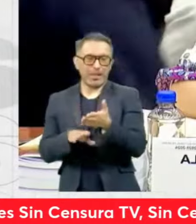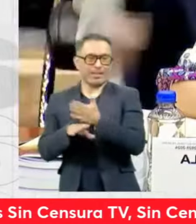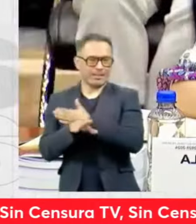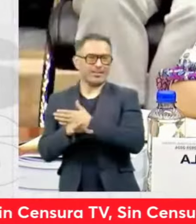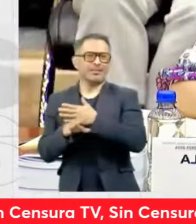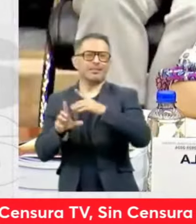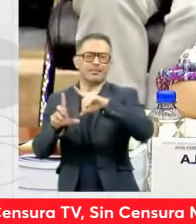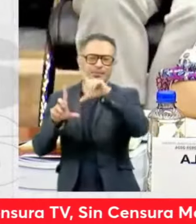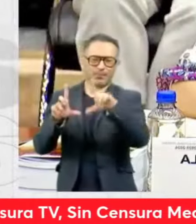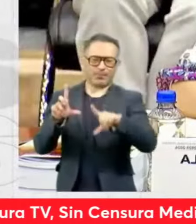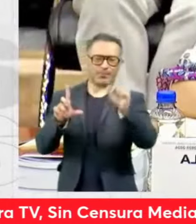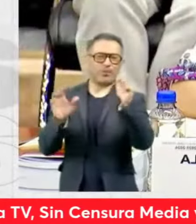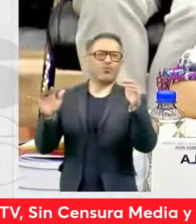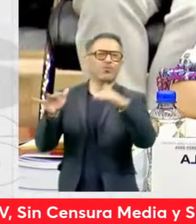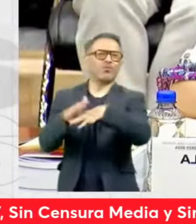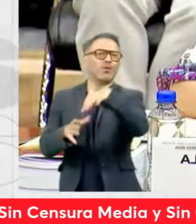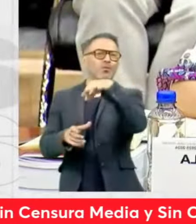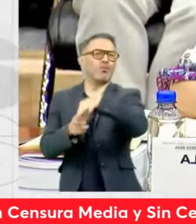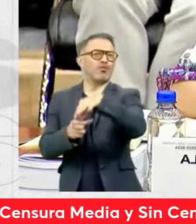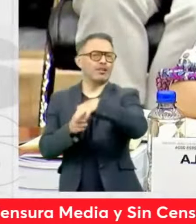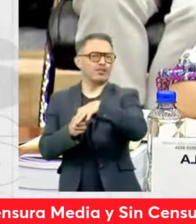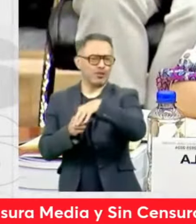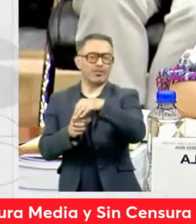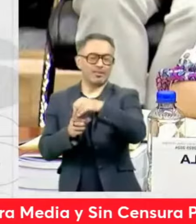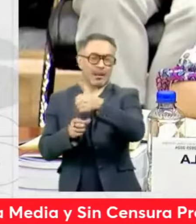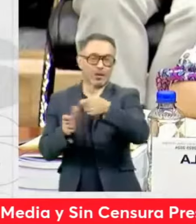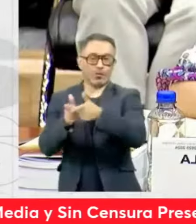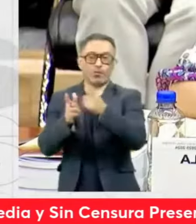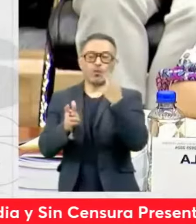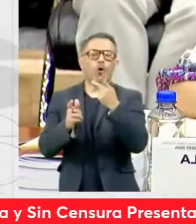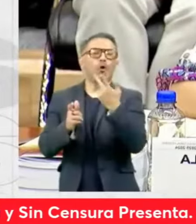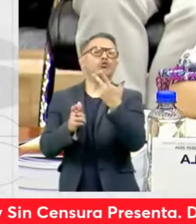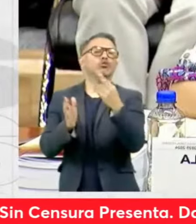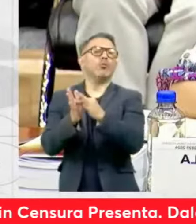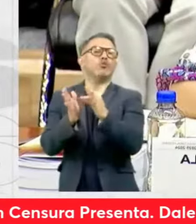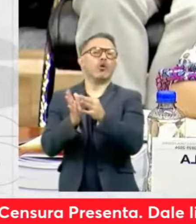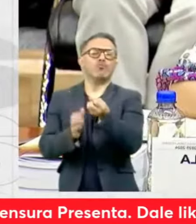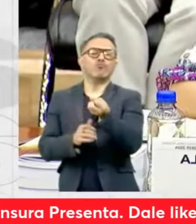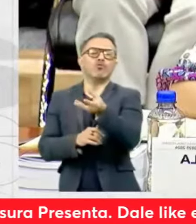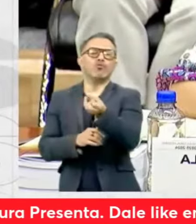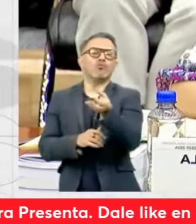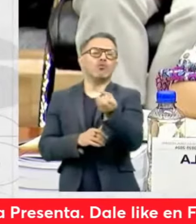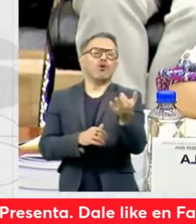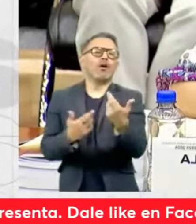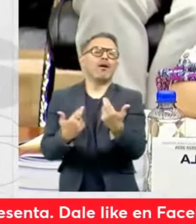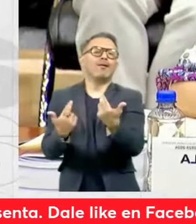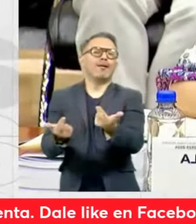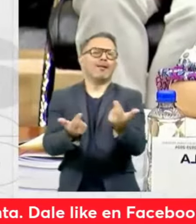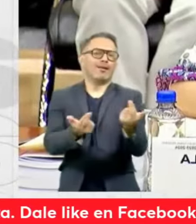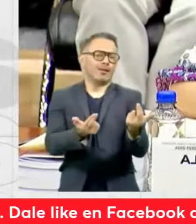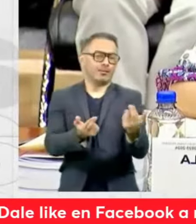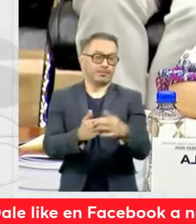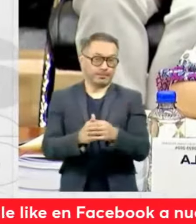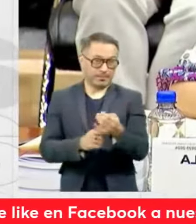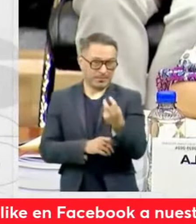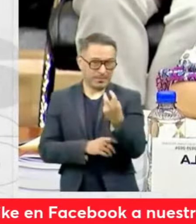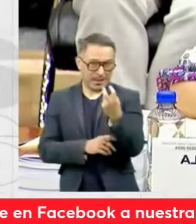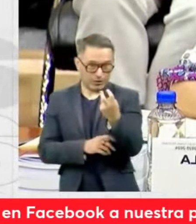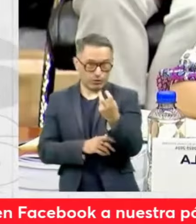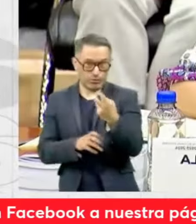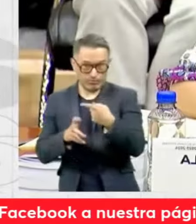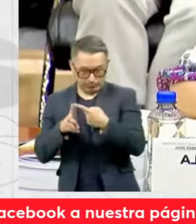nacional emitida de los partidos políticos. No obstante, esa simple operación